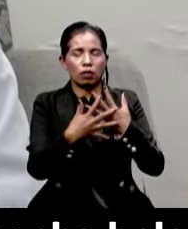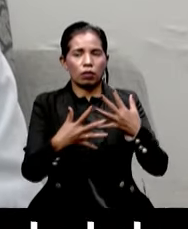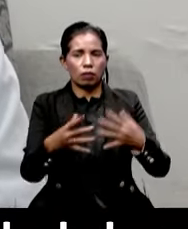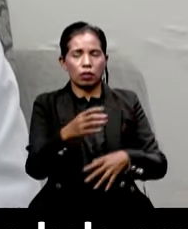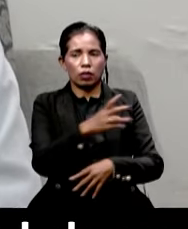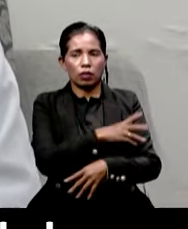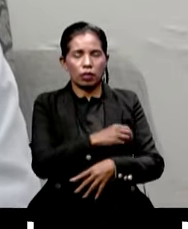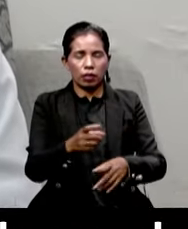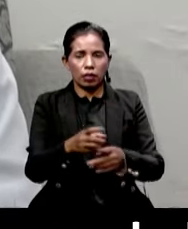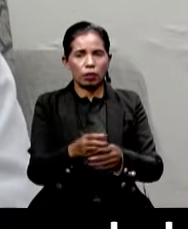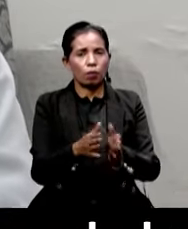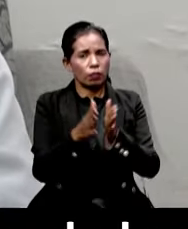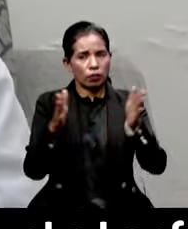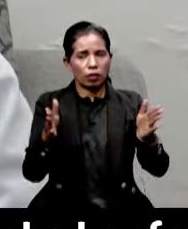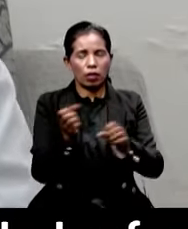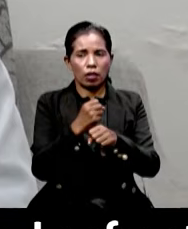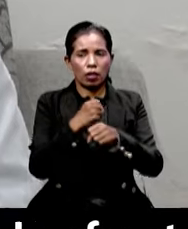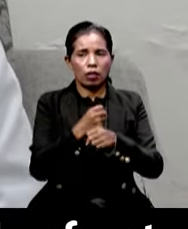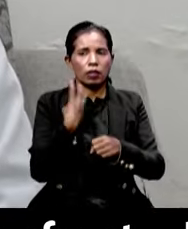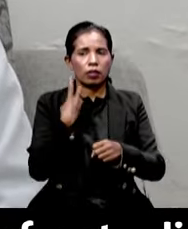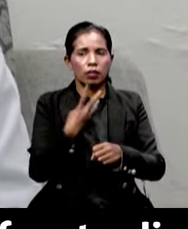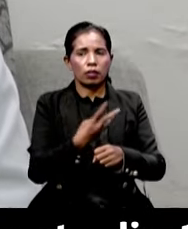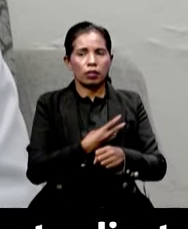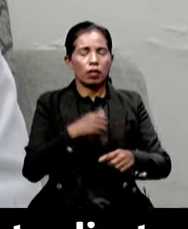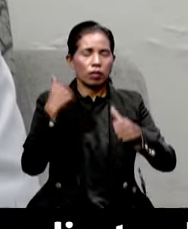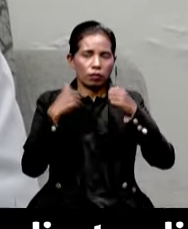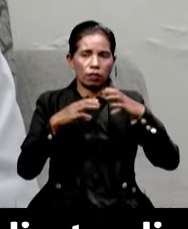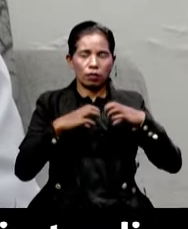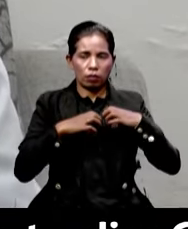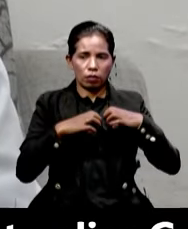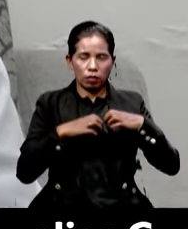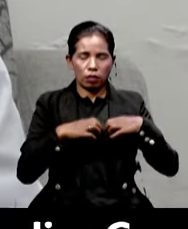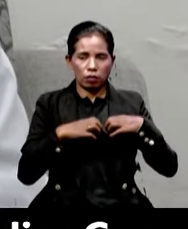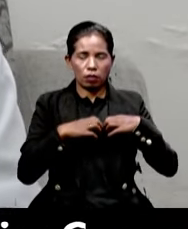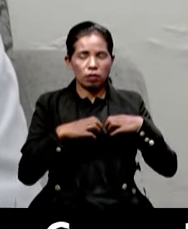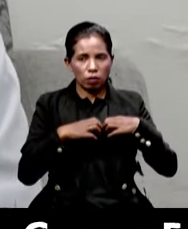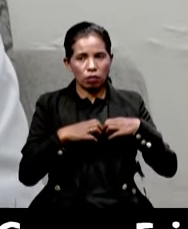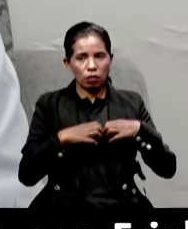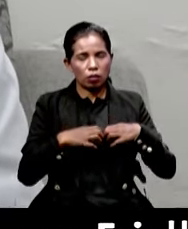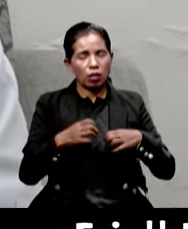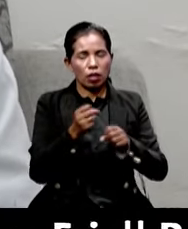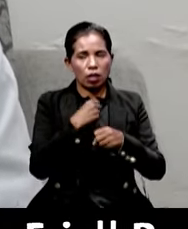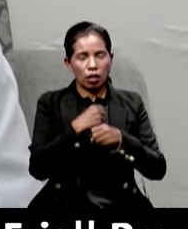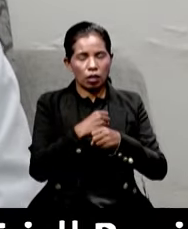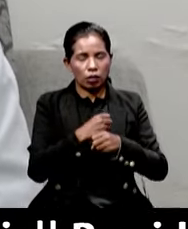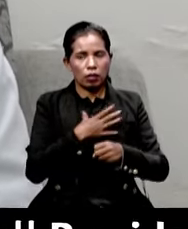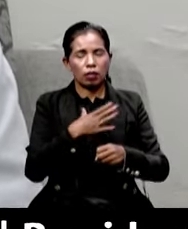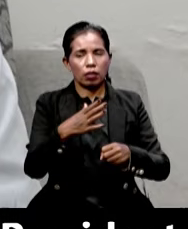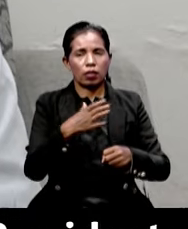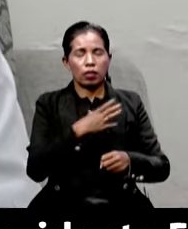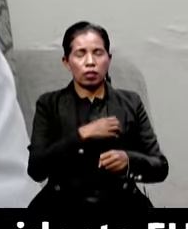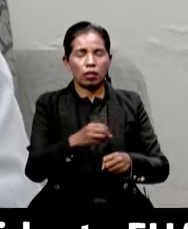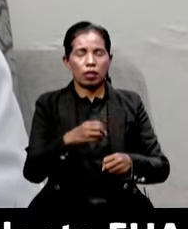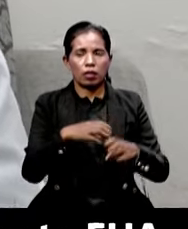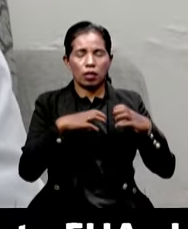produsaun ni dere makas ni dumine tia mai hati bidare korasaun nia antau ihanen nia bele provoka ati bidare korasaun